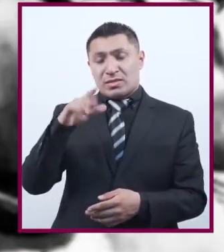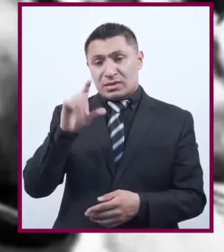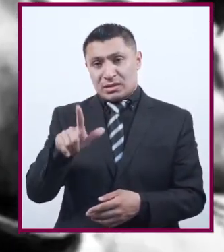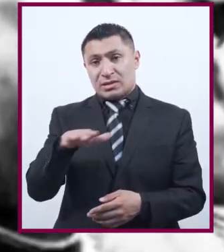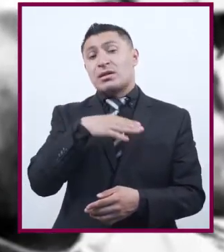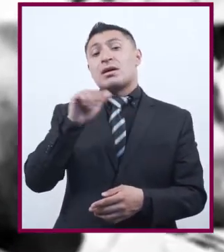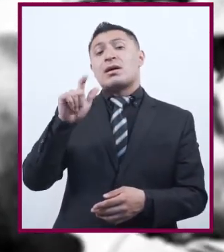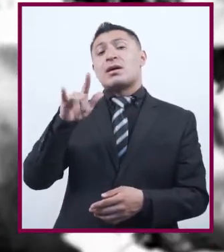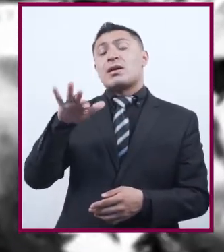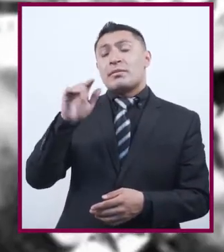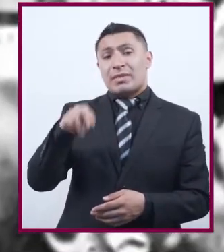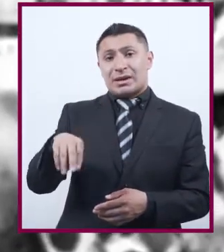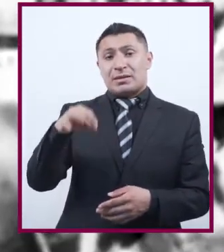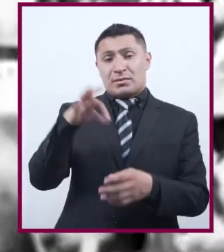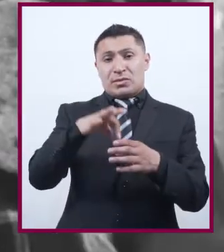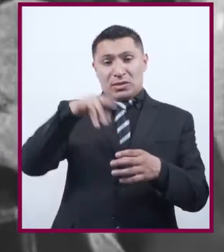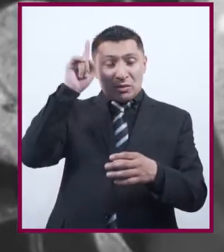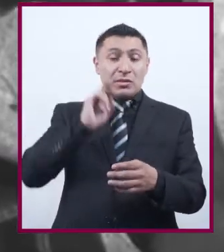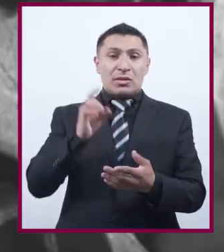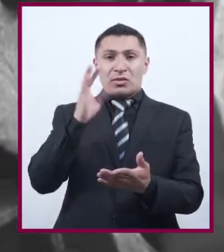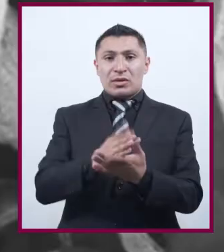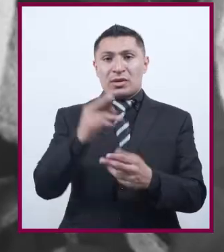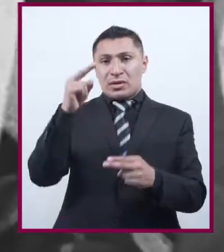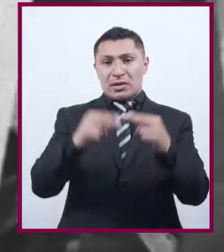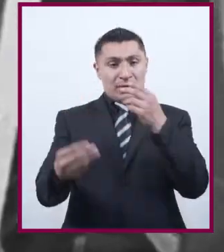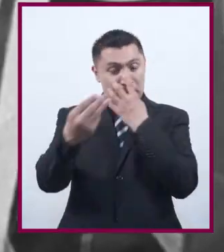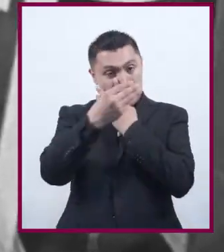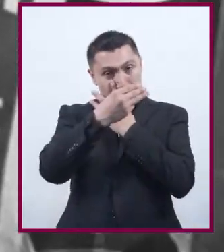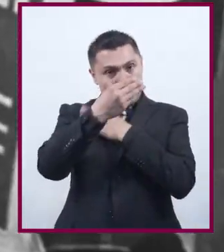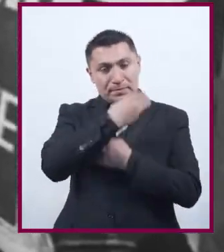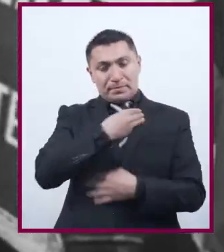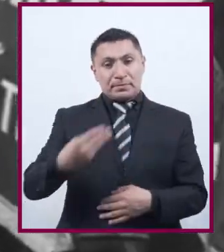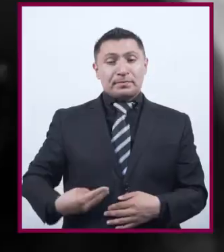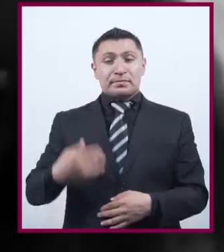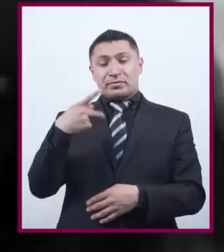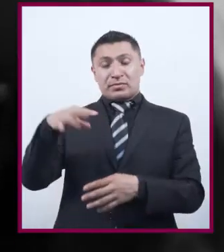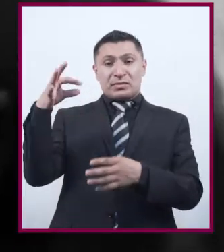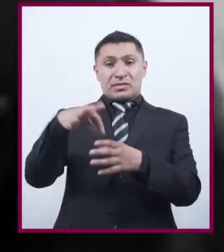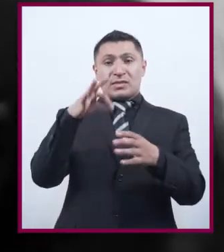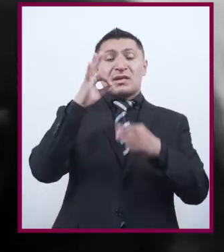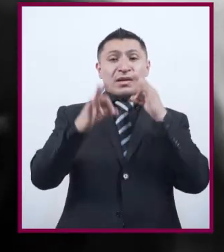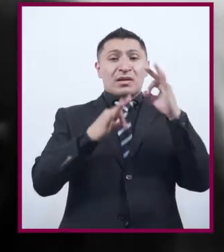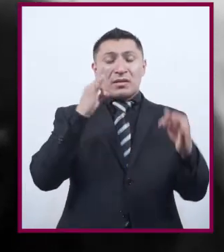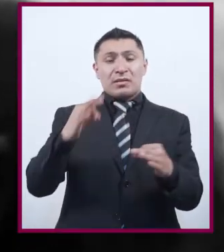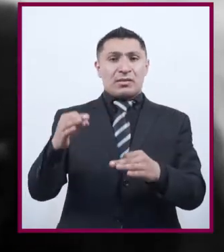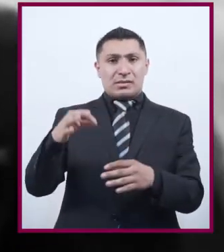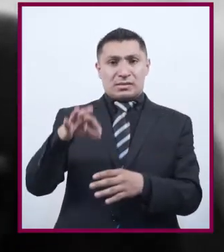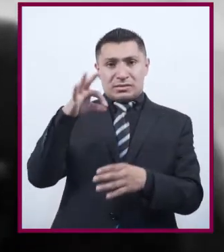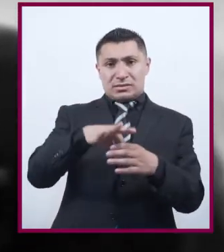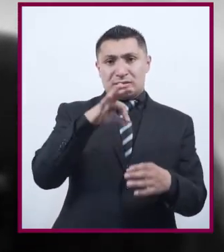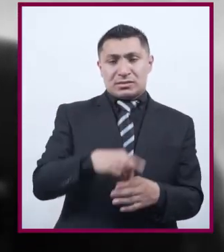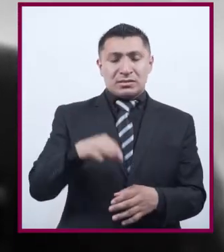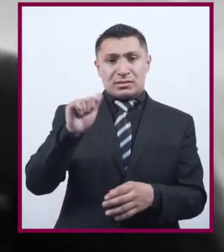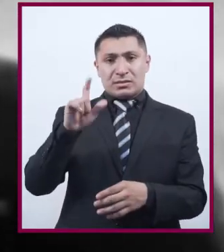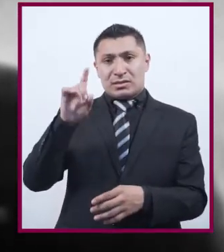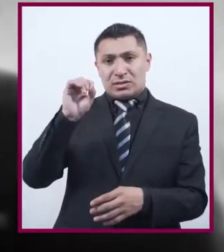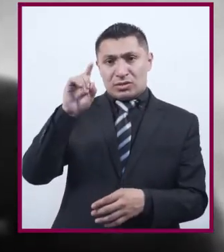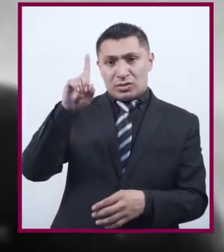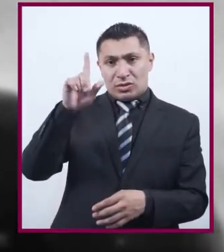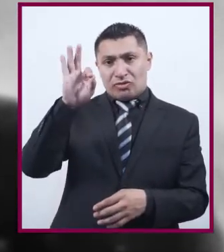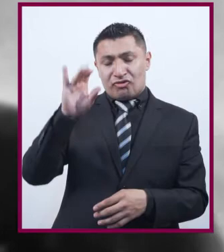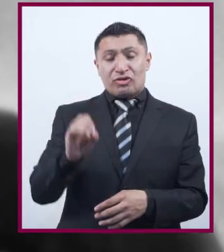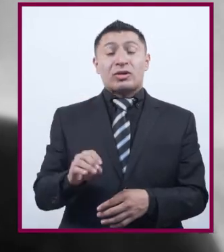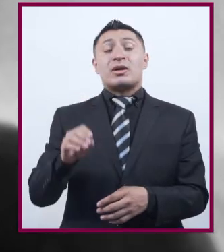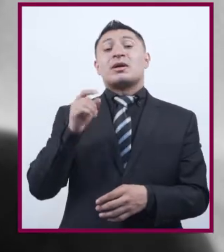mujeres solamente en el nivel municipal, y en su campaña electoral, Adolfo Ruiz Cortines manifestó que las mujeres